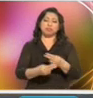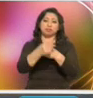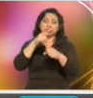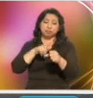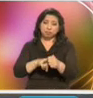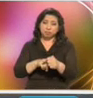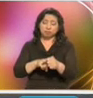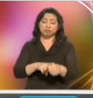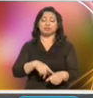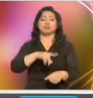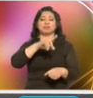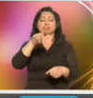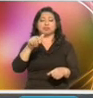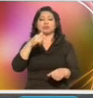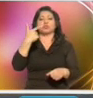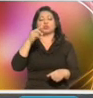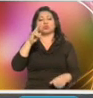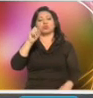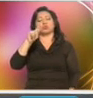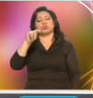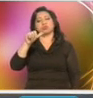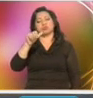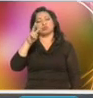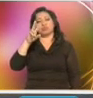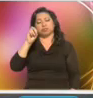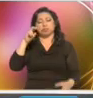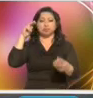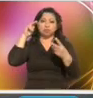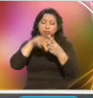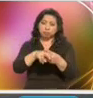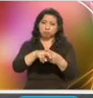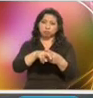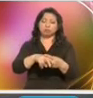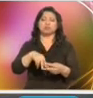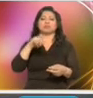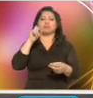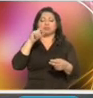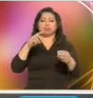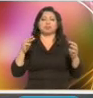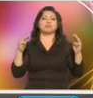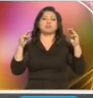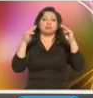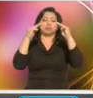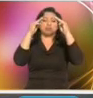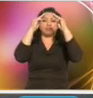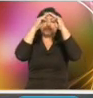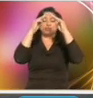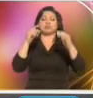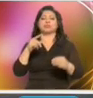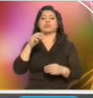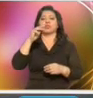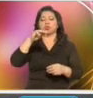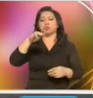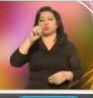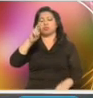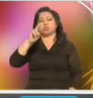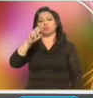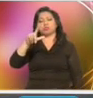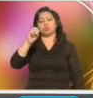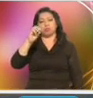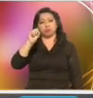noche del 18 al 19 aquí en la Ciudadela, donde estaba el monumento a Morelos, que por cierto lo inauguró el propio Francisco y Madero en